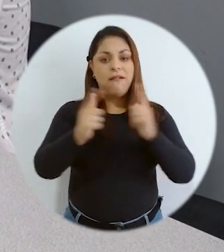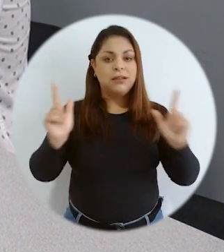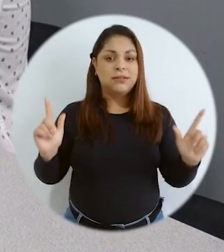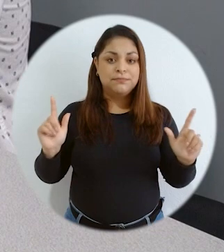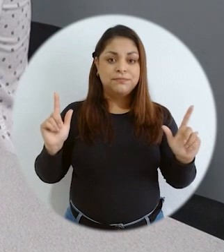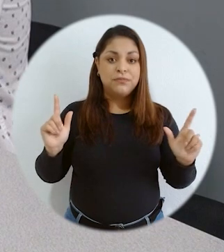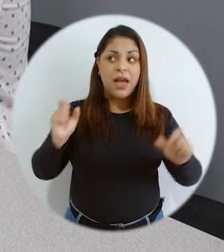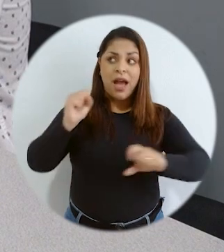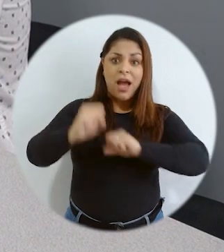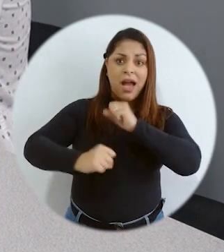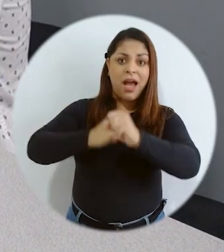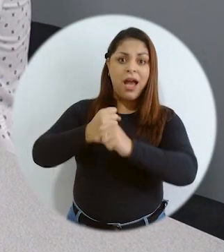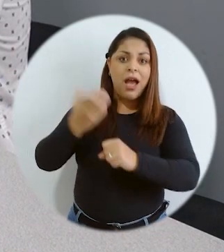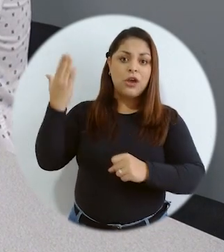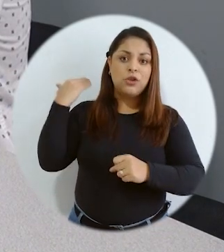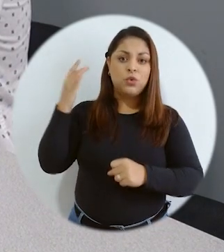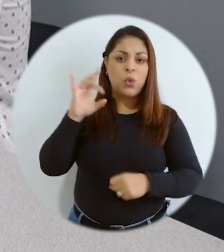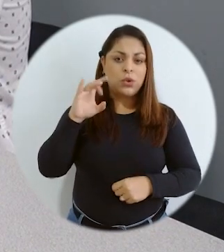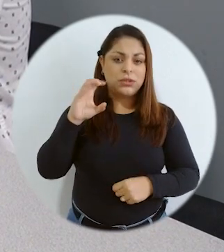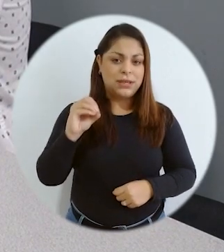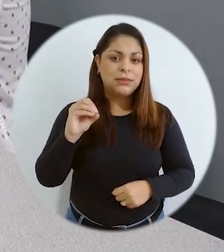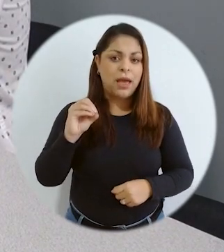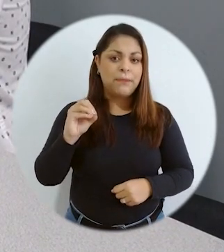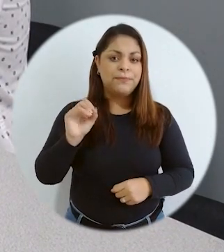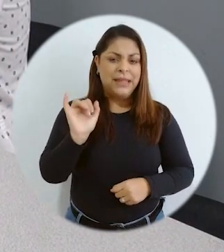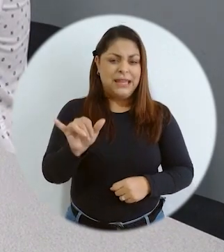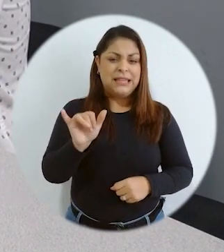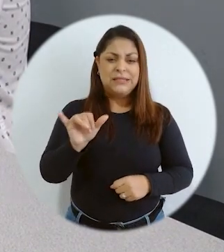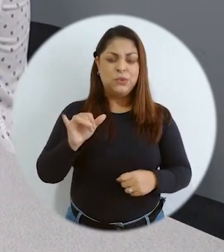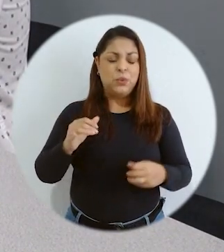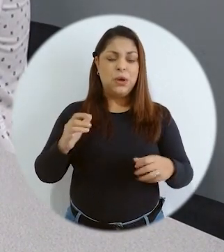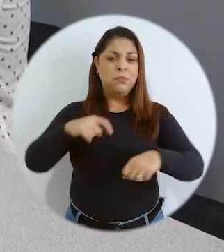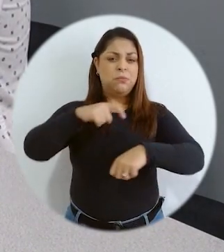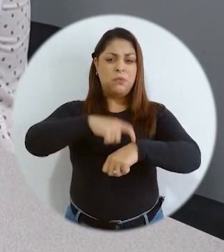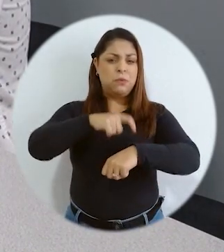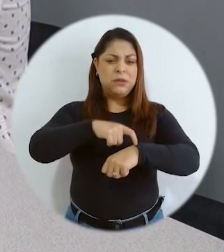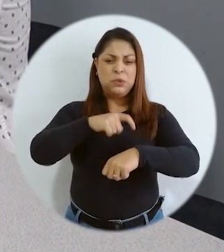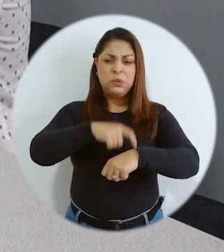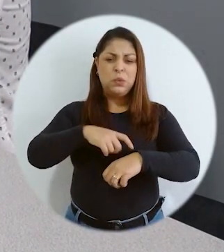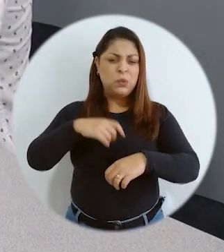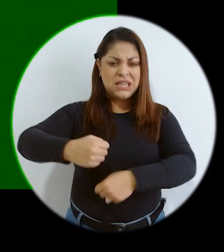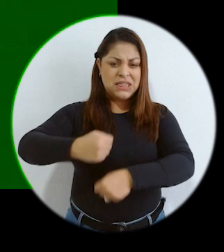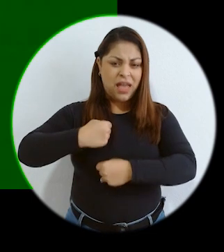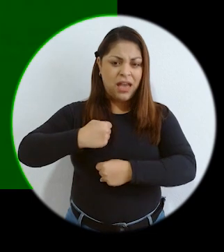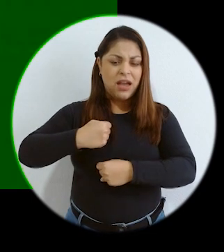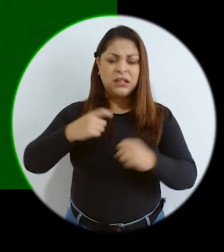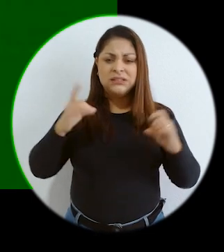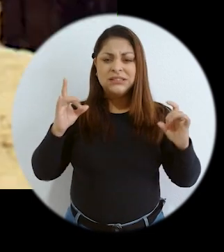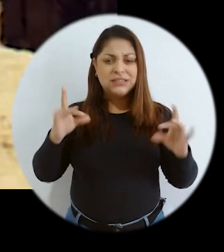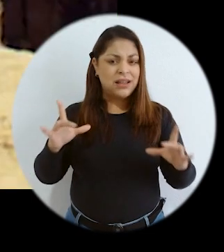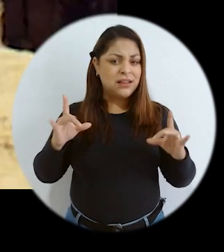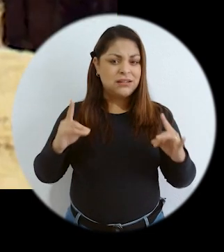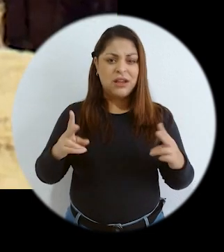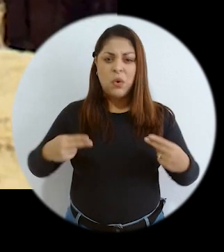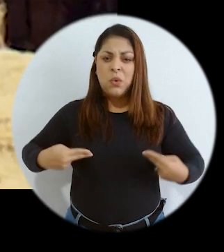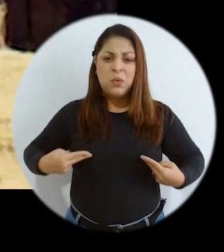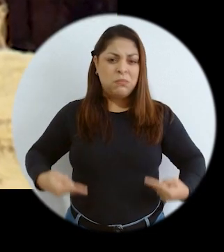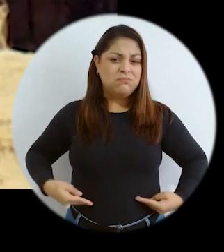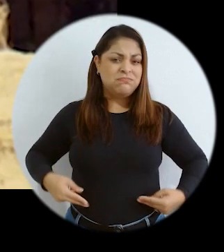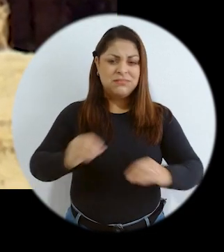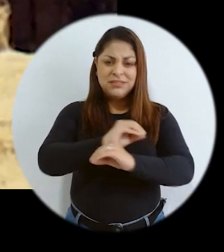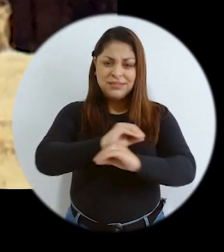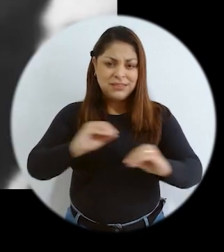de presentar a don Alan Barbosa. Alan es productor audiovisual. Alan, mucho gusto por acompañarnos